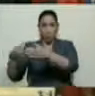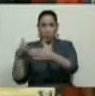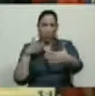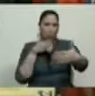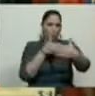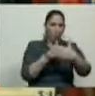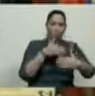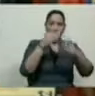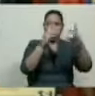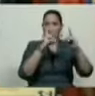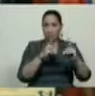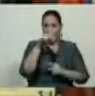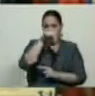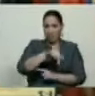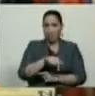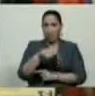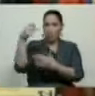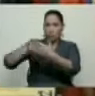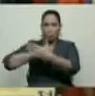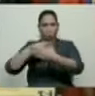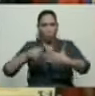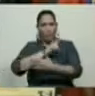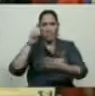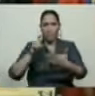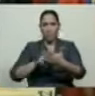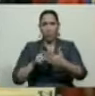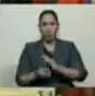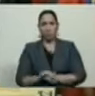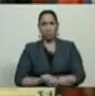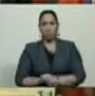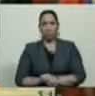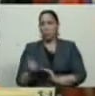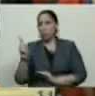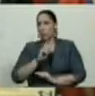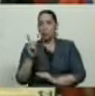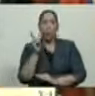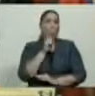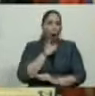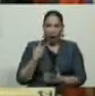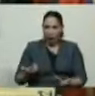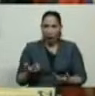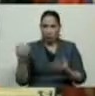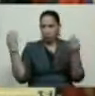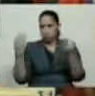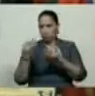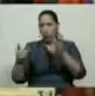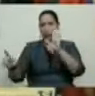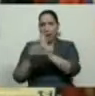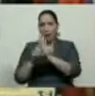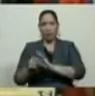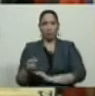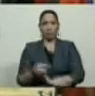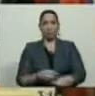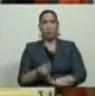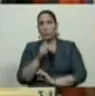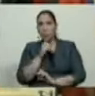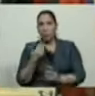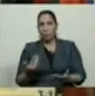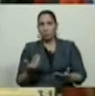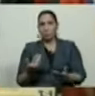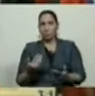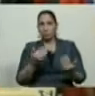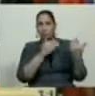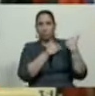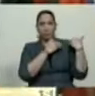aquí decidido será nula y carente de toda validez y eficacia jurídica, sin menoscabo de la responsabilidad a que